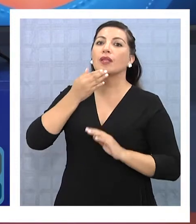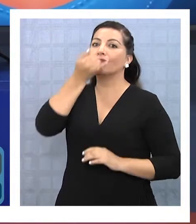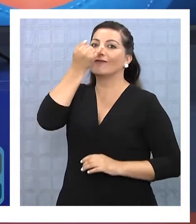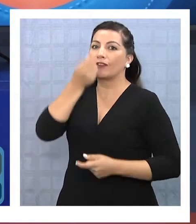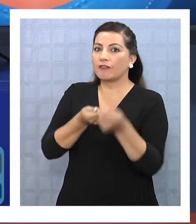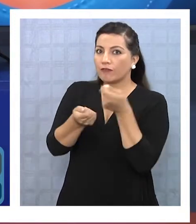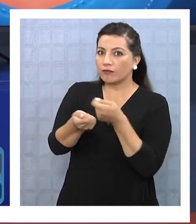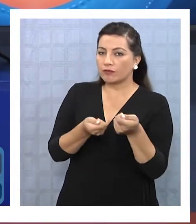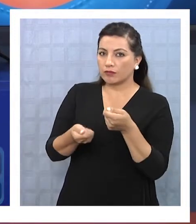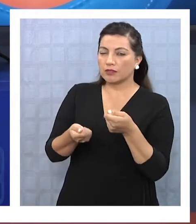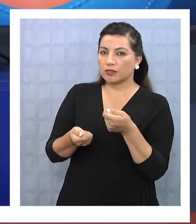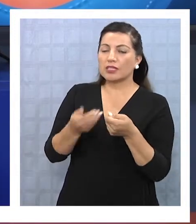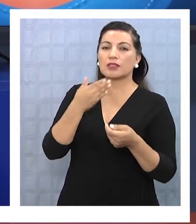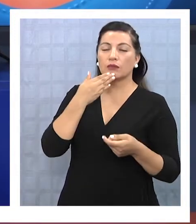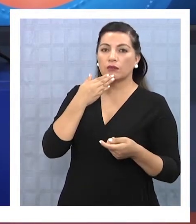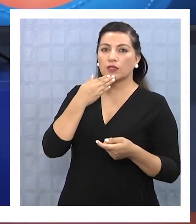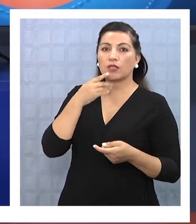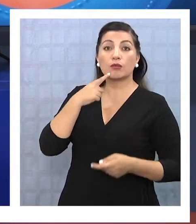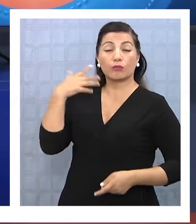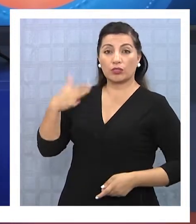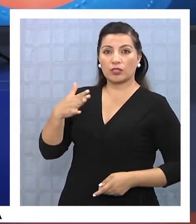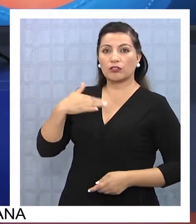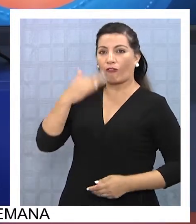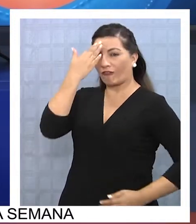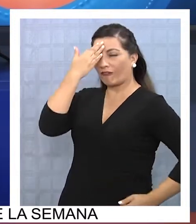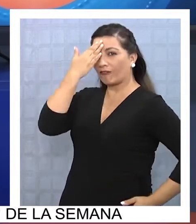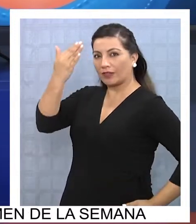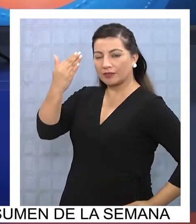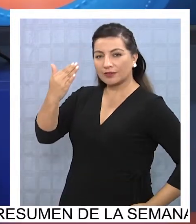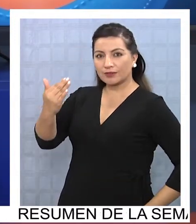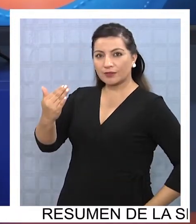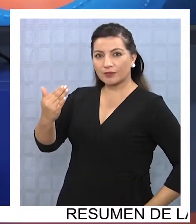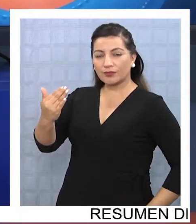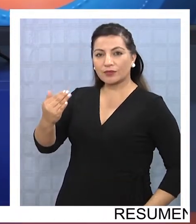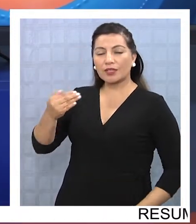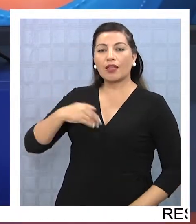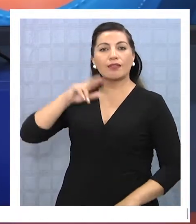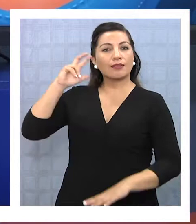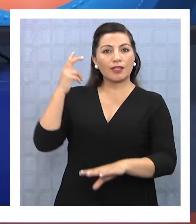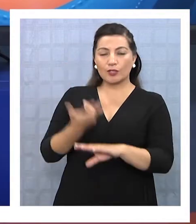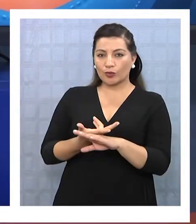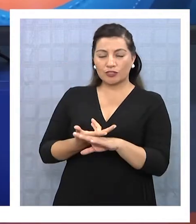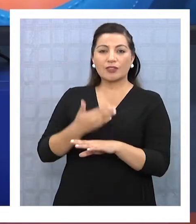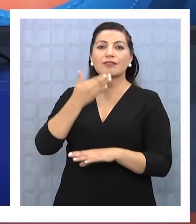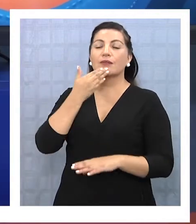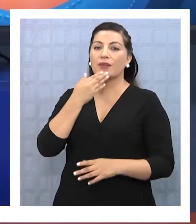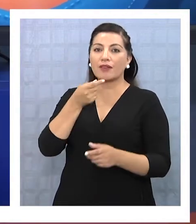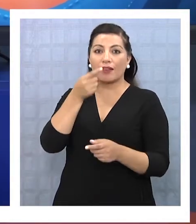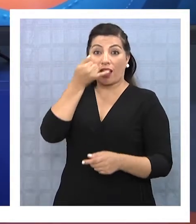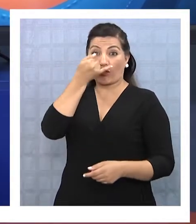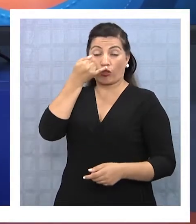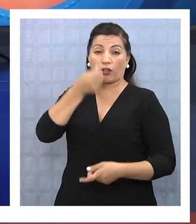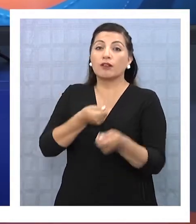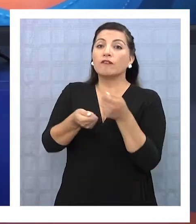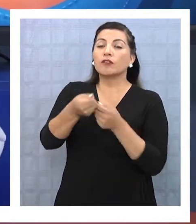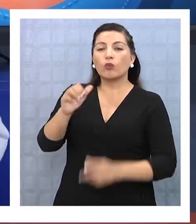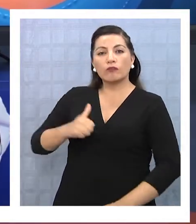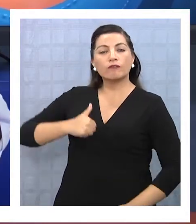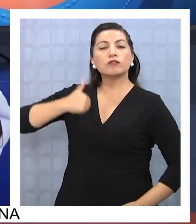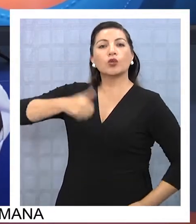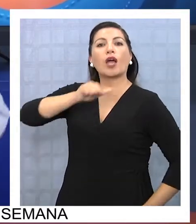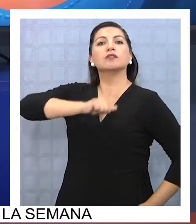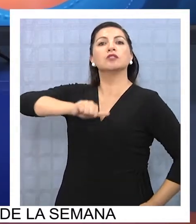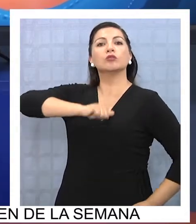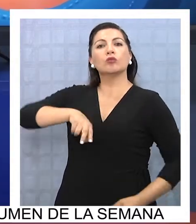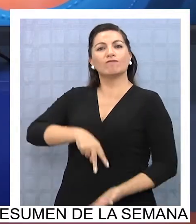y también el terrorismo. Y por tanto yo creo que hay que enfrentar la delincuencia y el narcotráfico con una actitud, con una voluntad, con